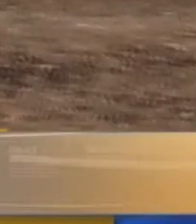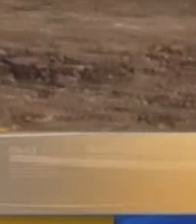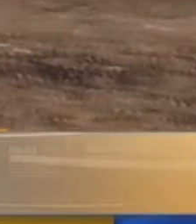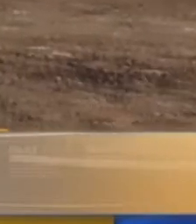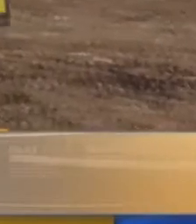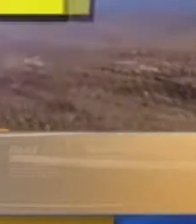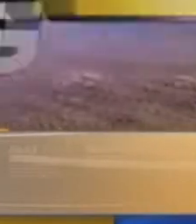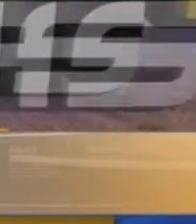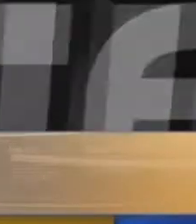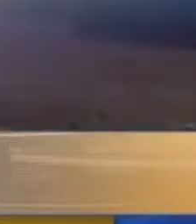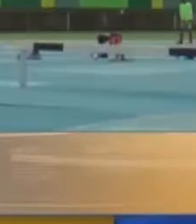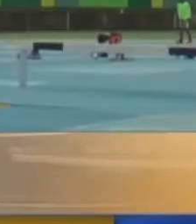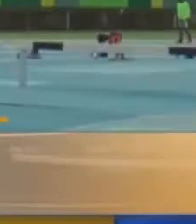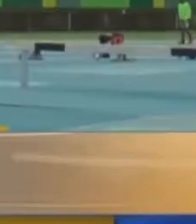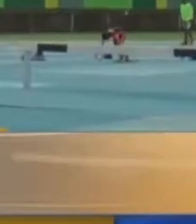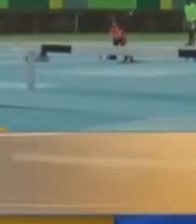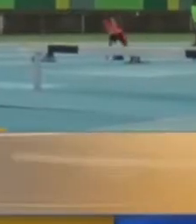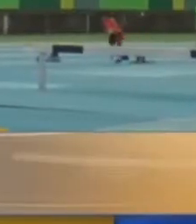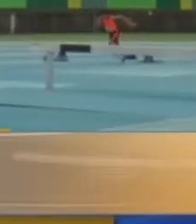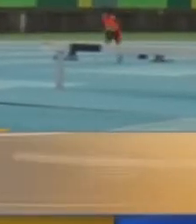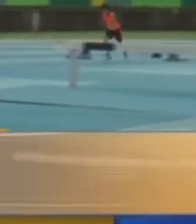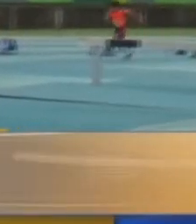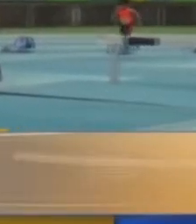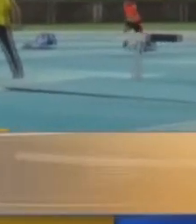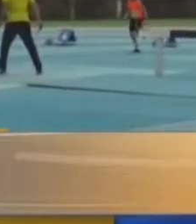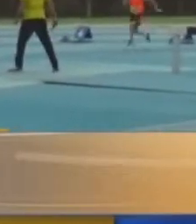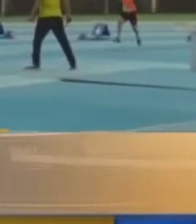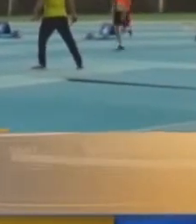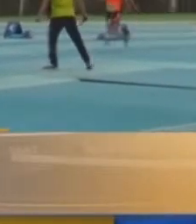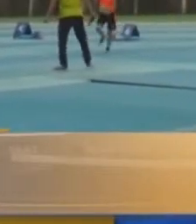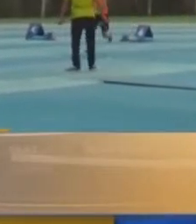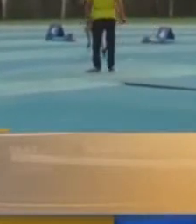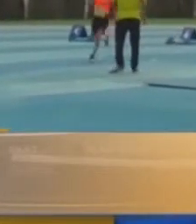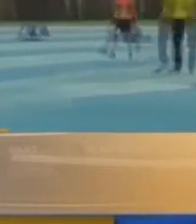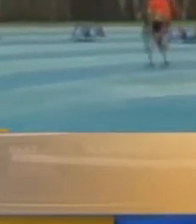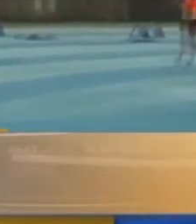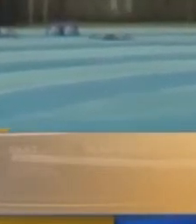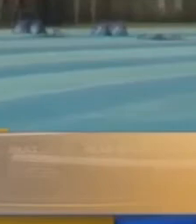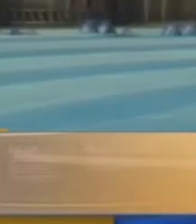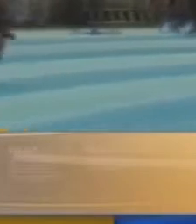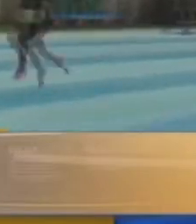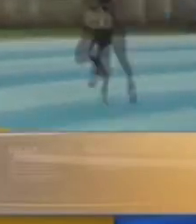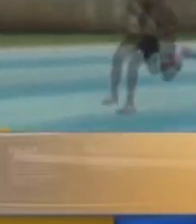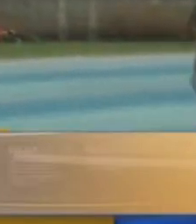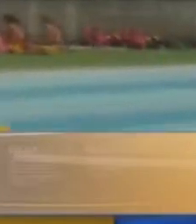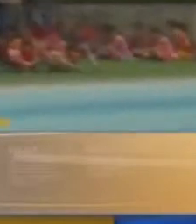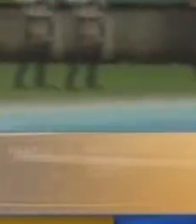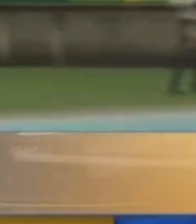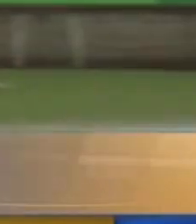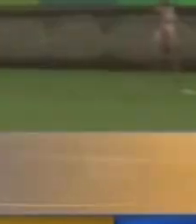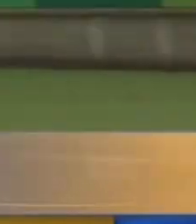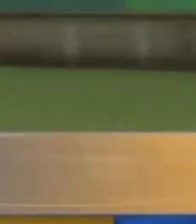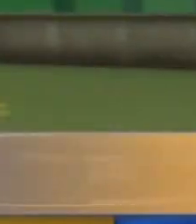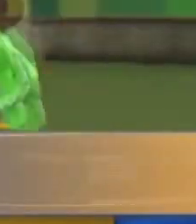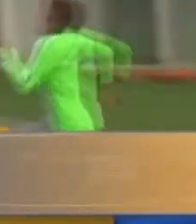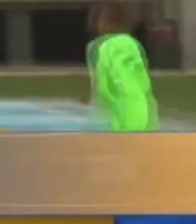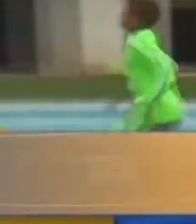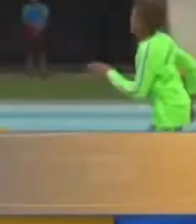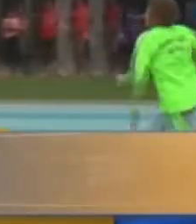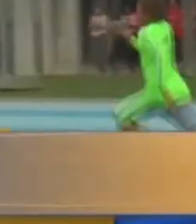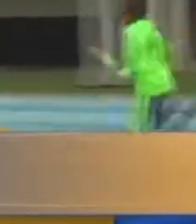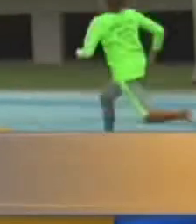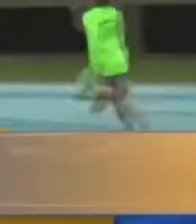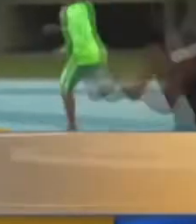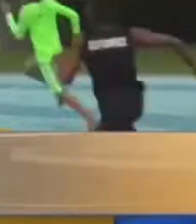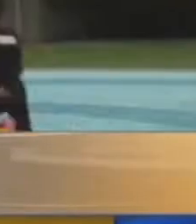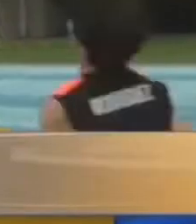Bermeja. Y en deportes, viaja delegación de atletismo a la ciudad de Tunja para participar de zonal de esta